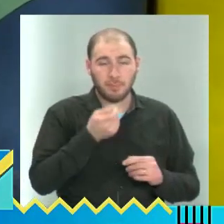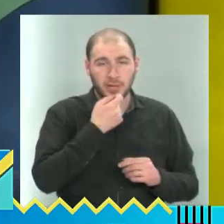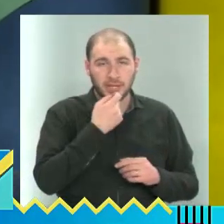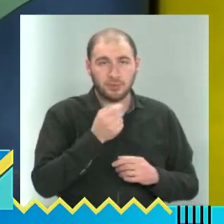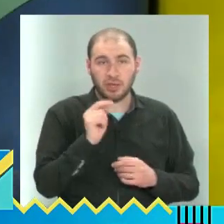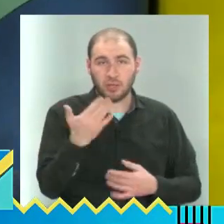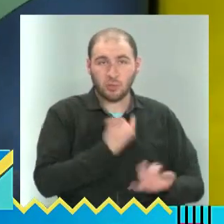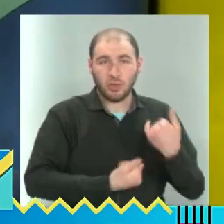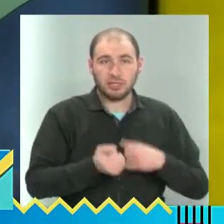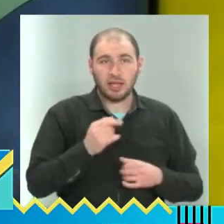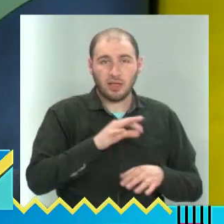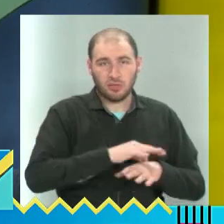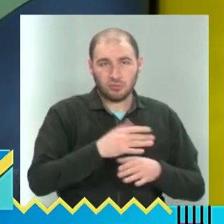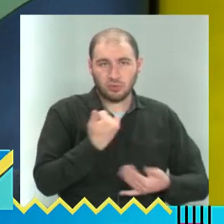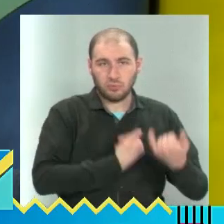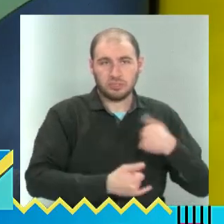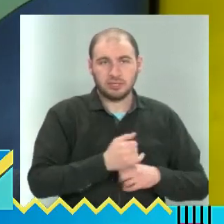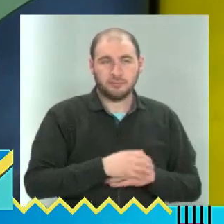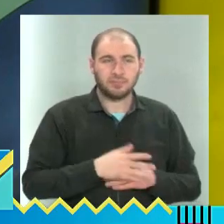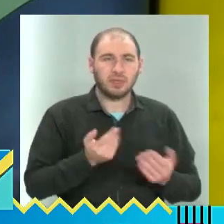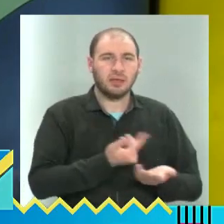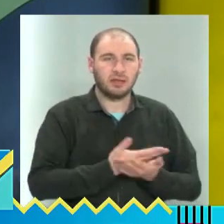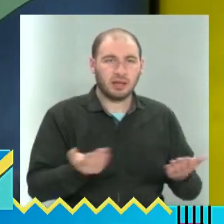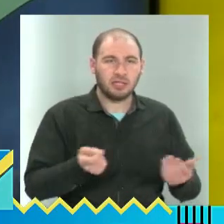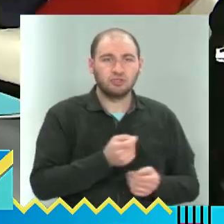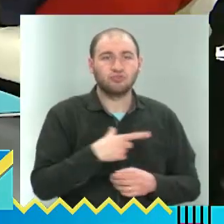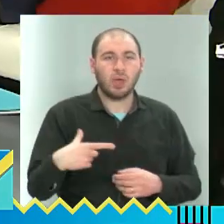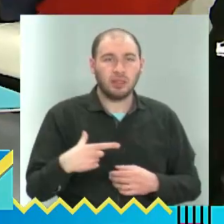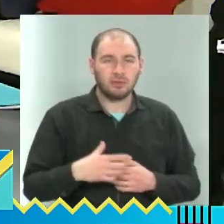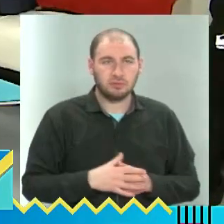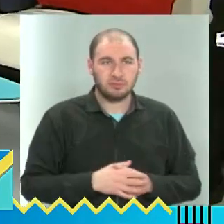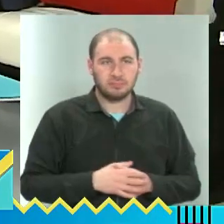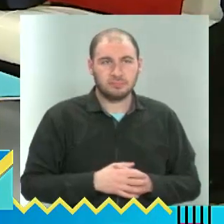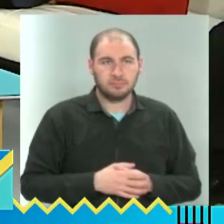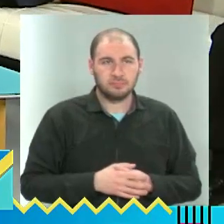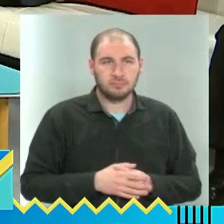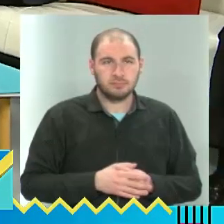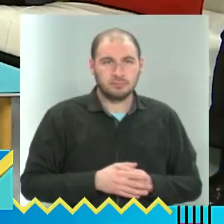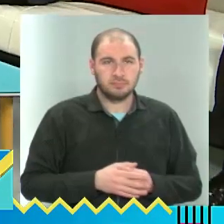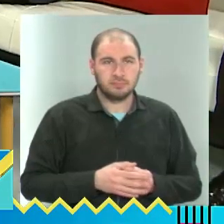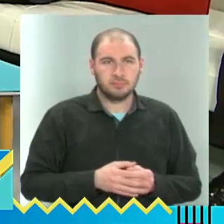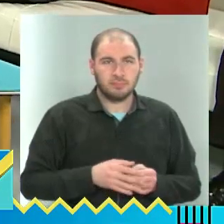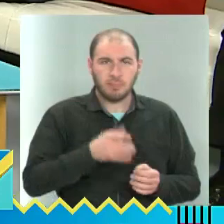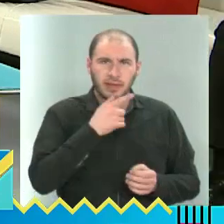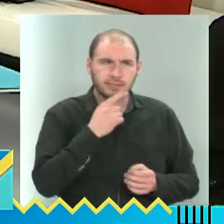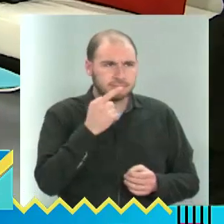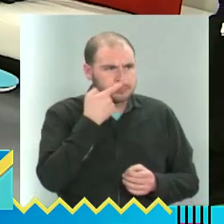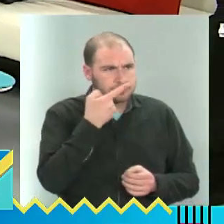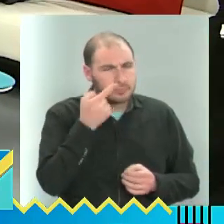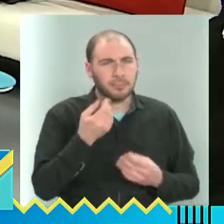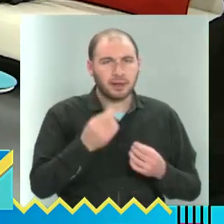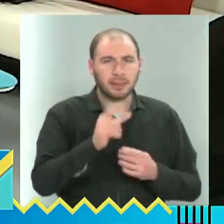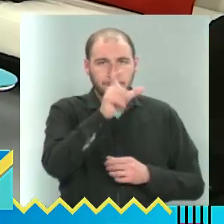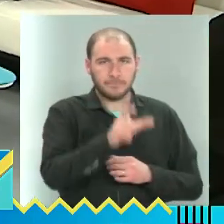que comentaba recién el doctor, generalmente son sueldos que son como muy llamativos para